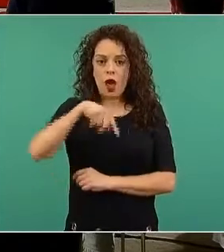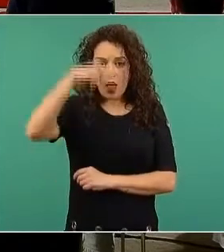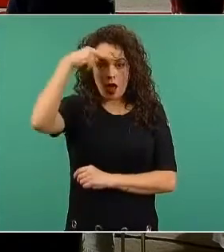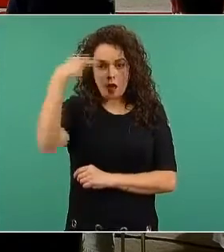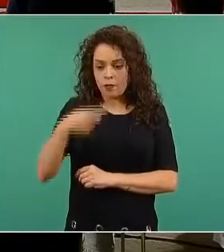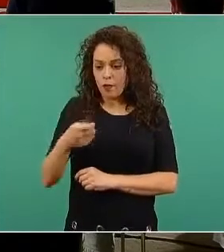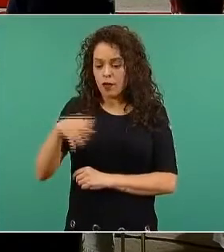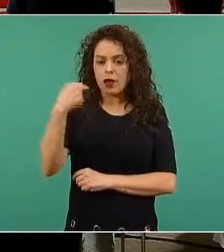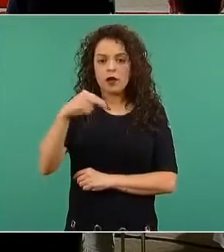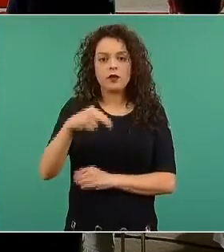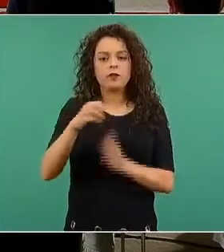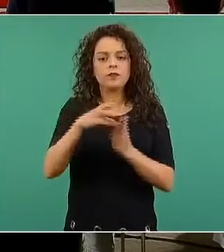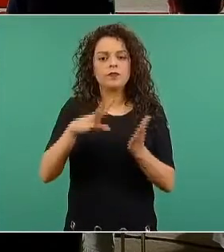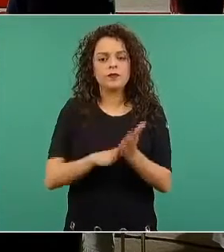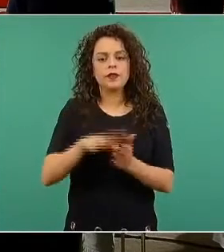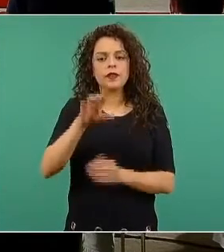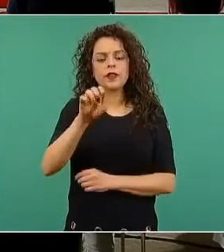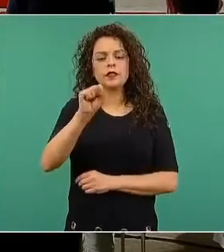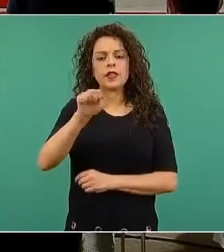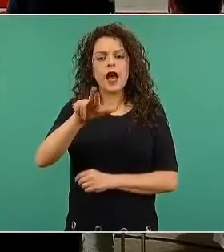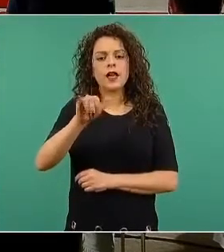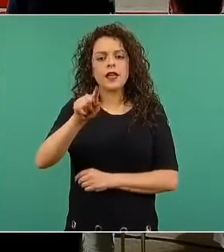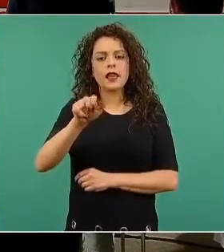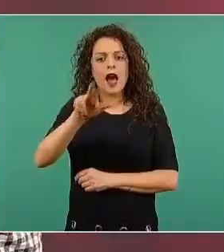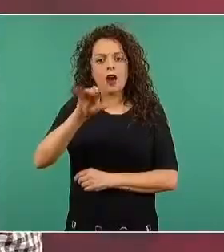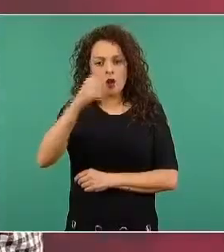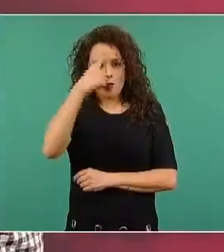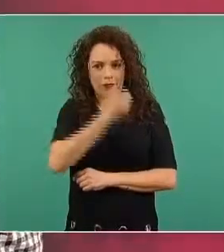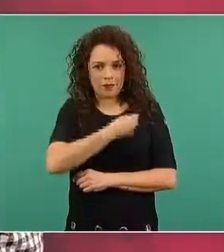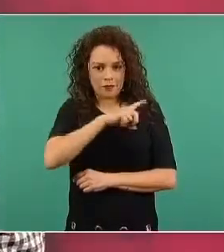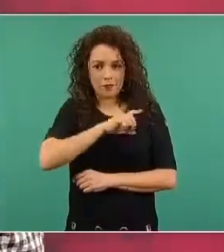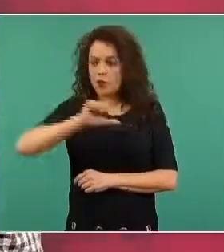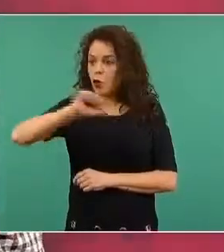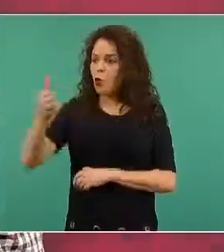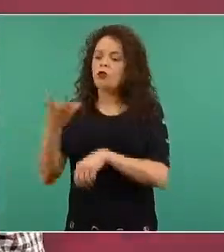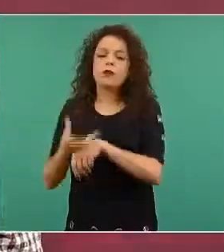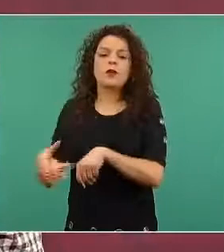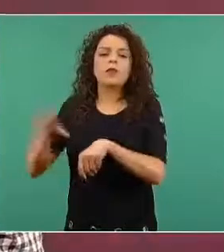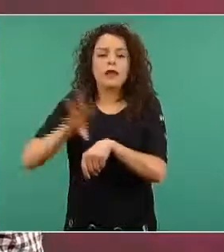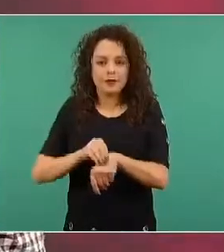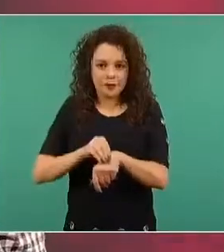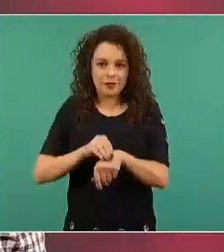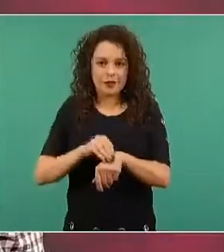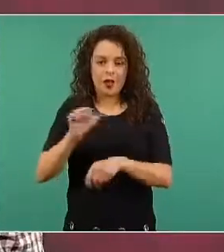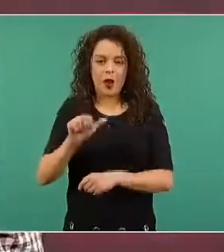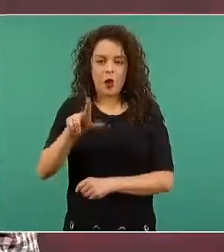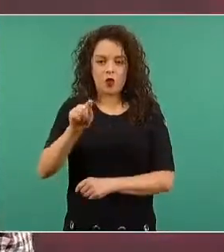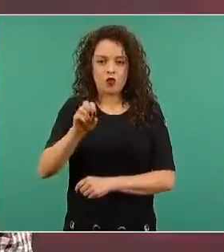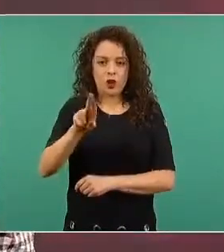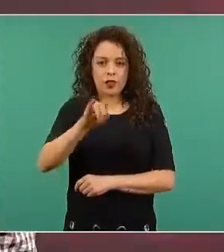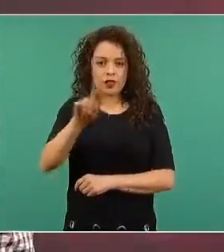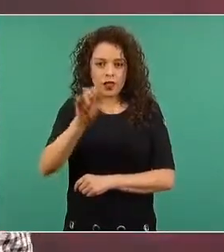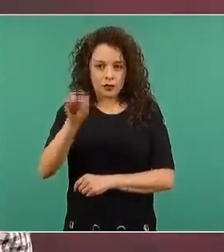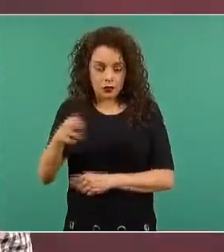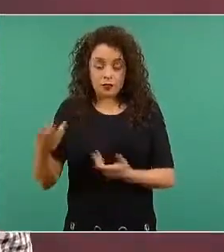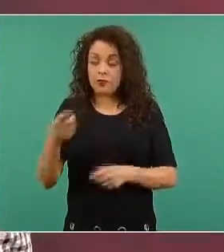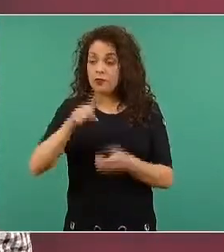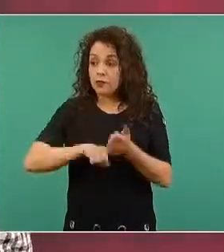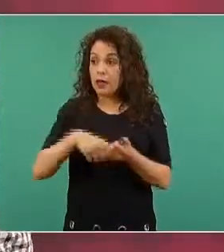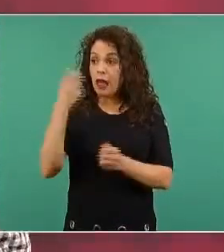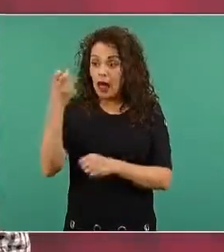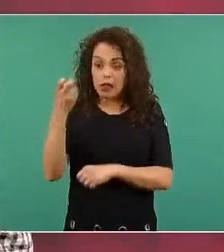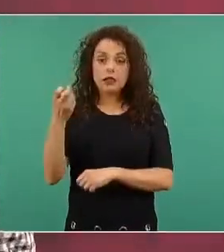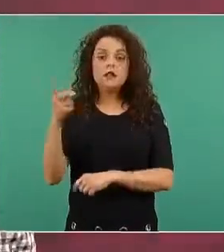registro sanitario, en otros países se le llama más genéricamente autorización sanitaria. Esto es el permiso de la autoridad